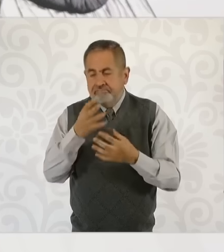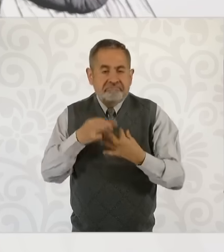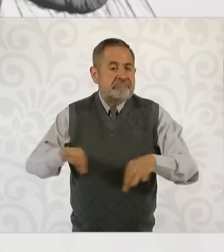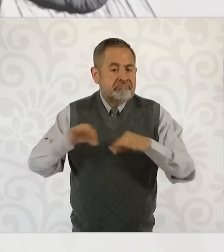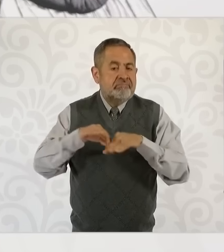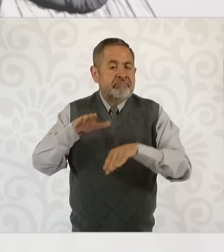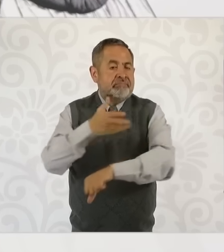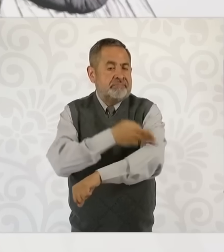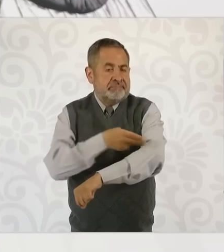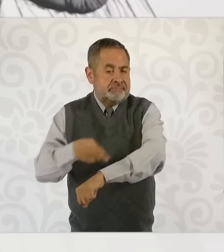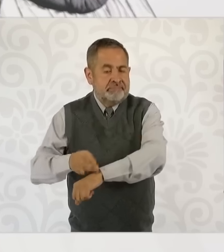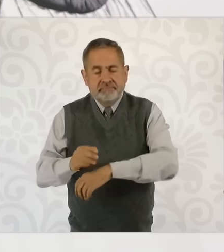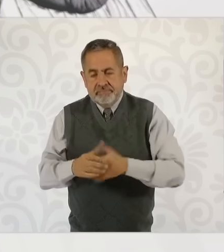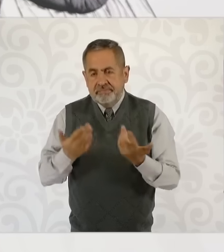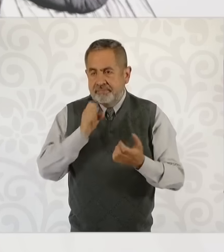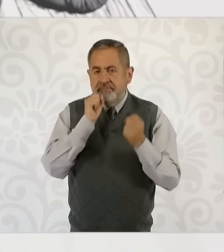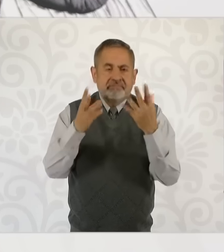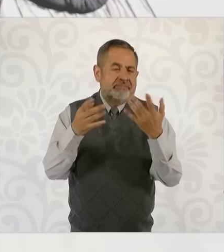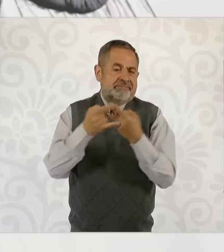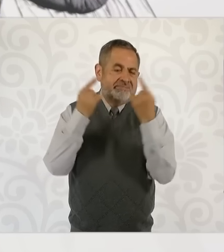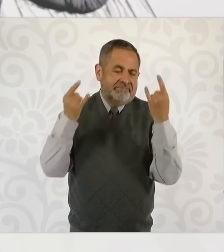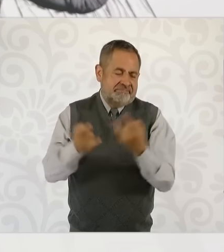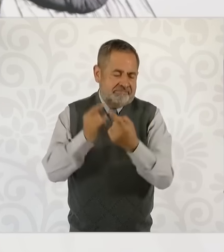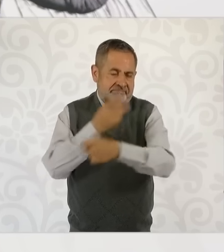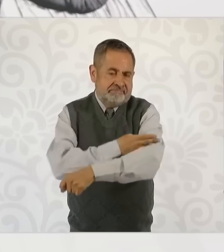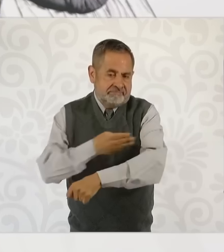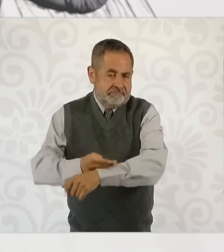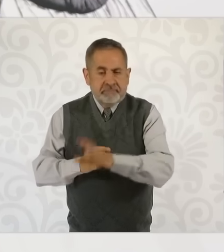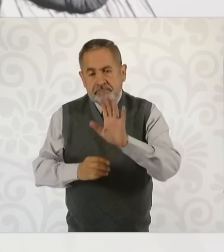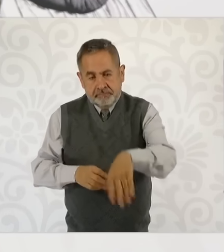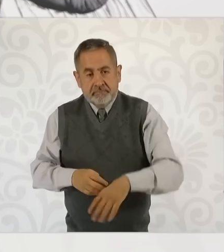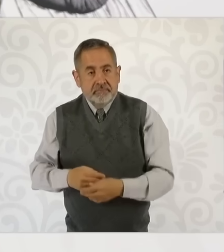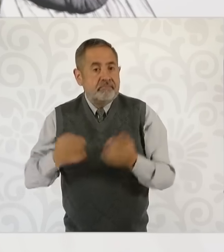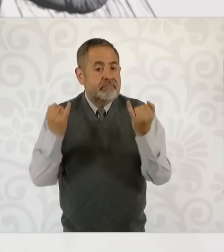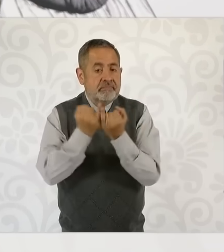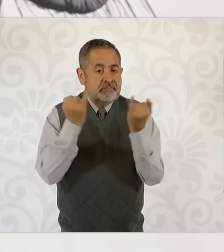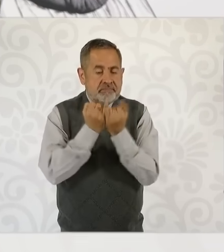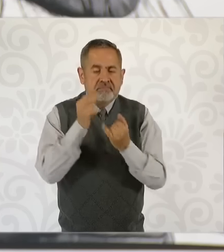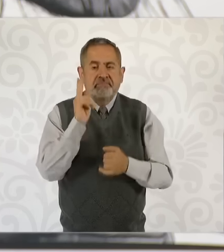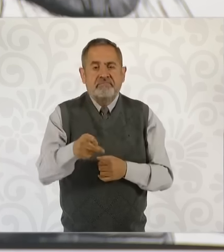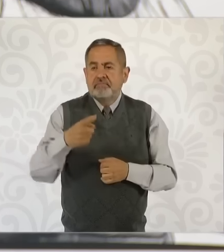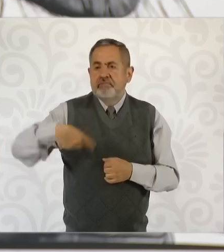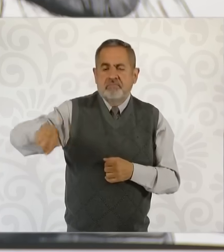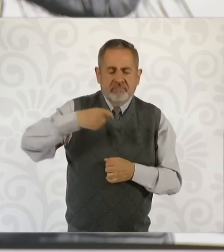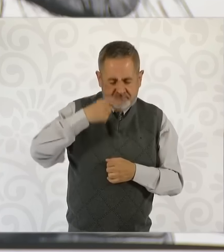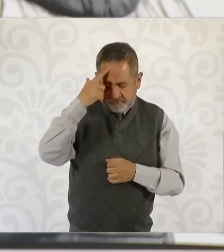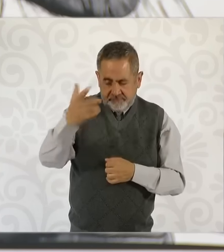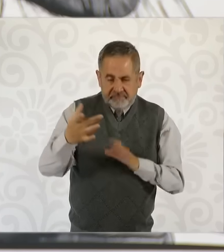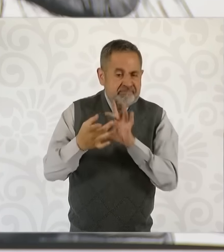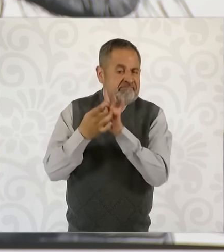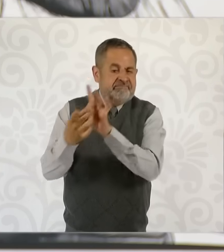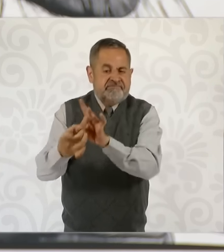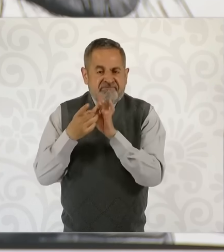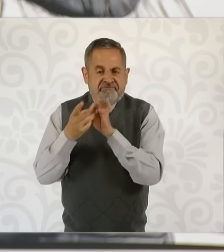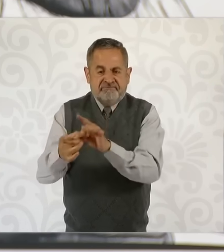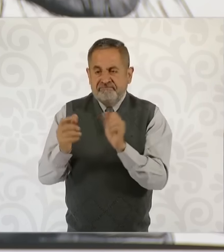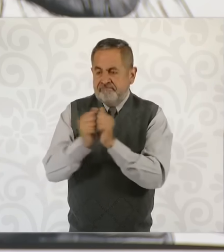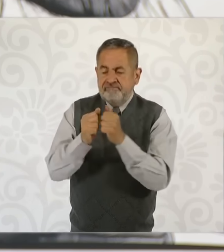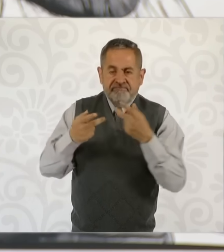Madero. Muchos otros han escrito sobre esto. Entonces, ¿qué tenemos que hacer nosotros? Mantener una relación